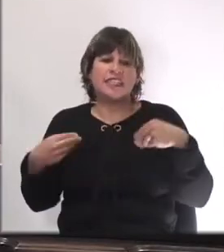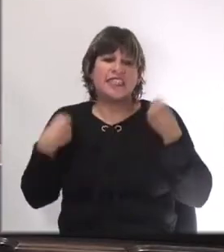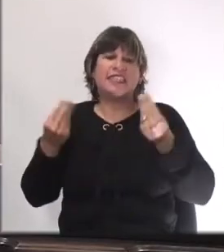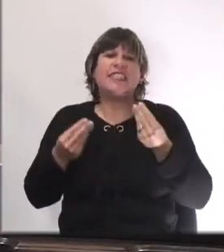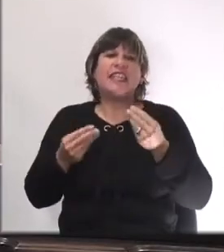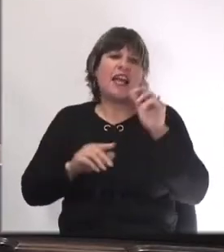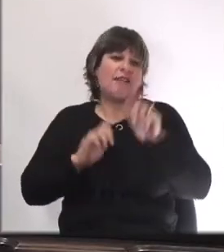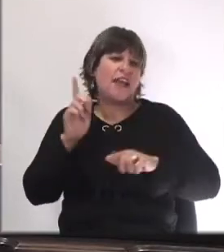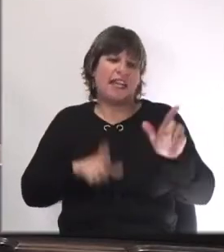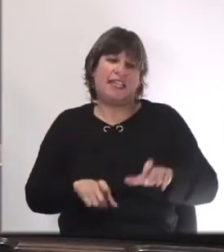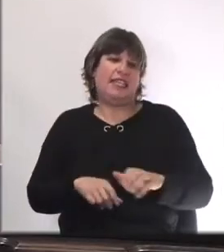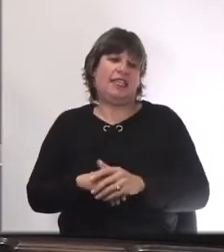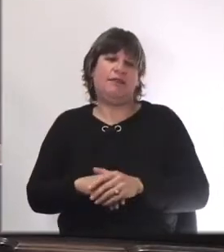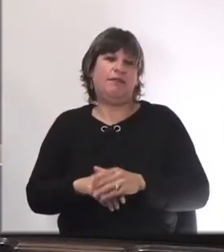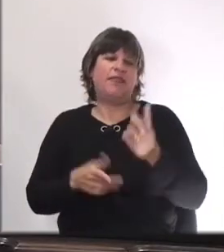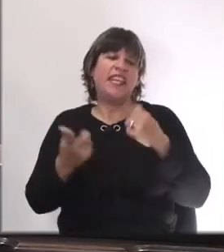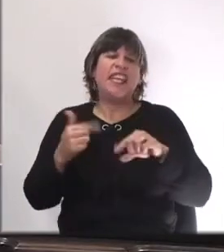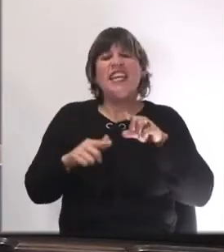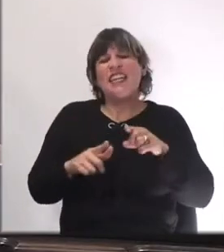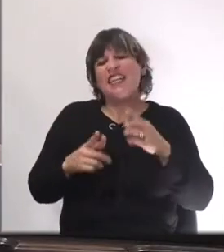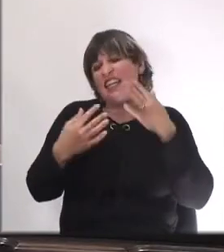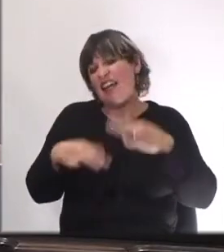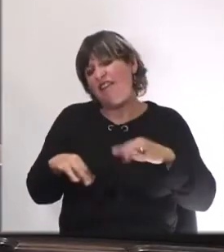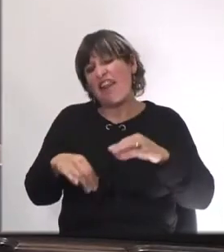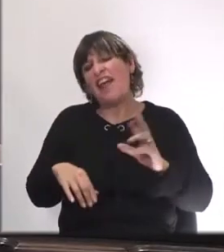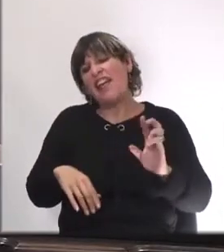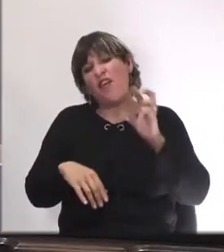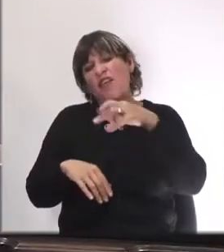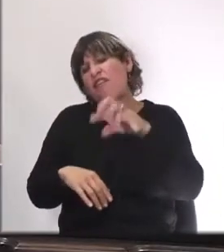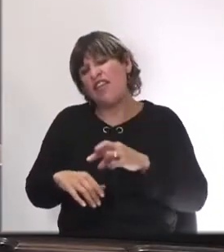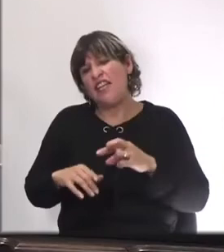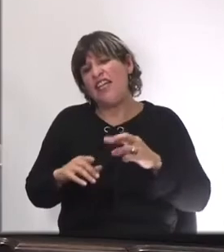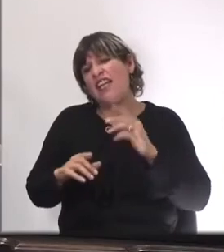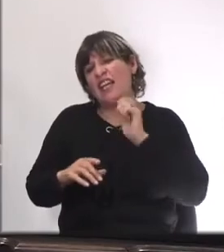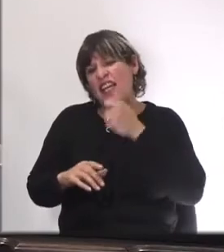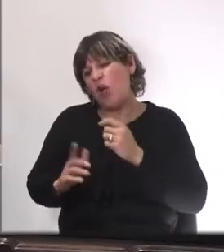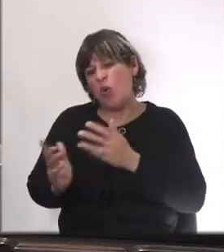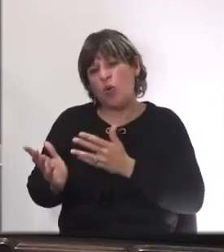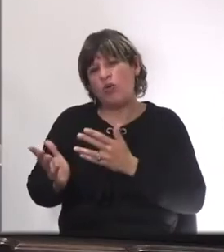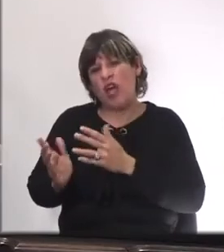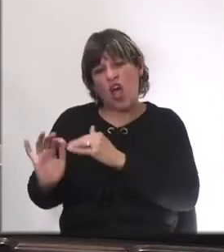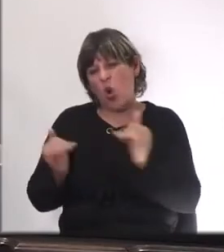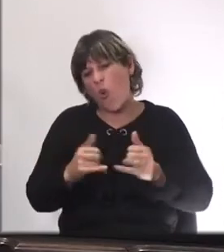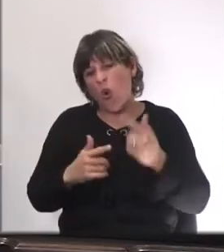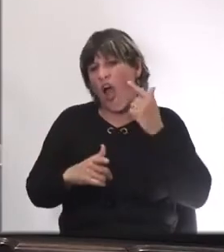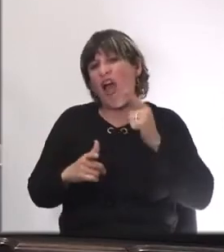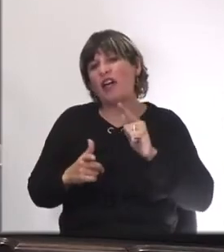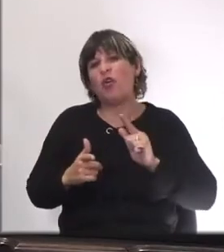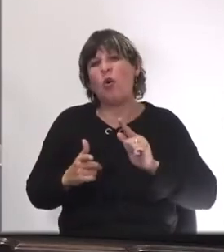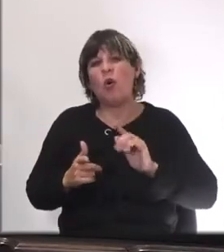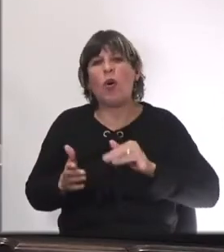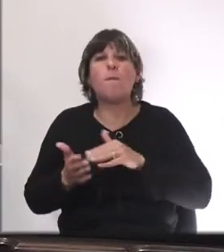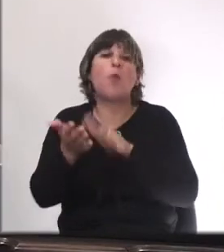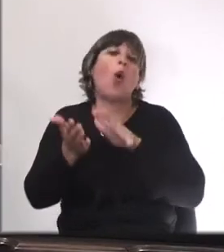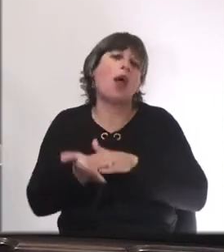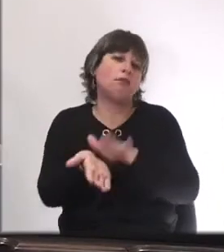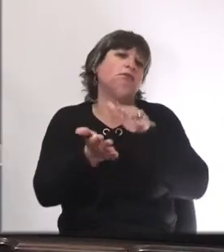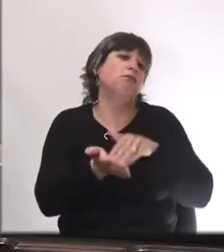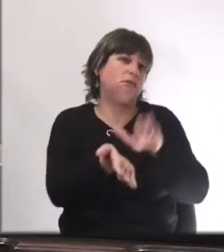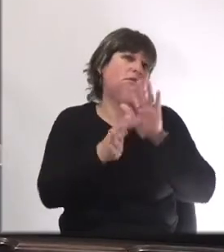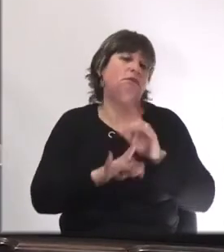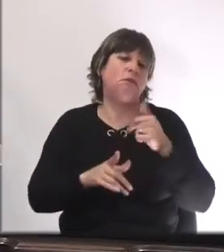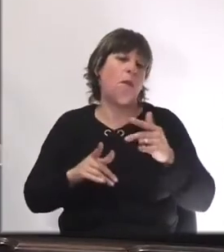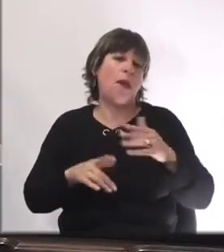en realidad a los delfines les gusta jugar y empujar cosas. Y te empujan para la orilla o te empujan para el fondo del mar.